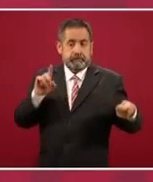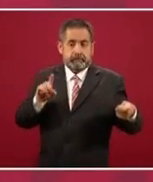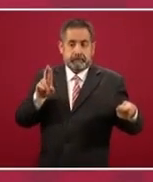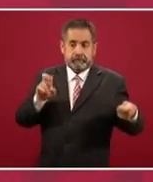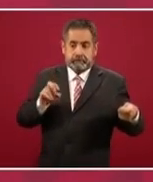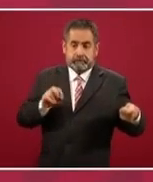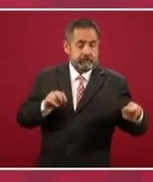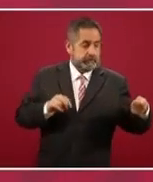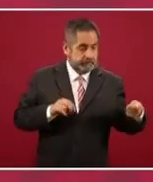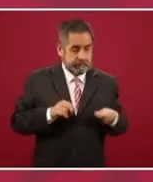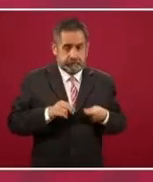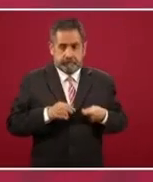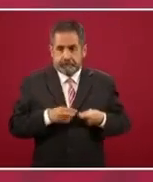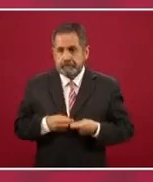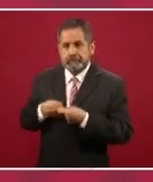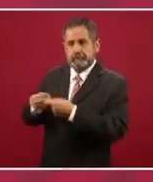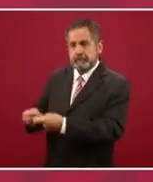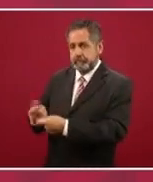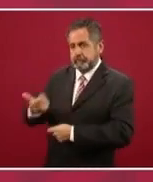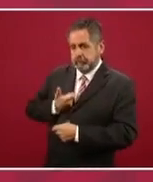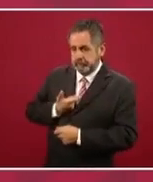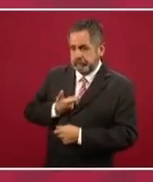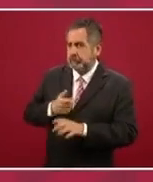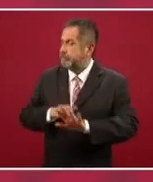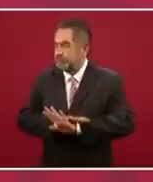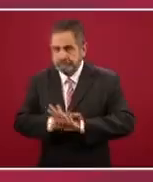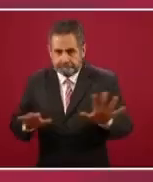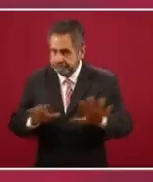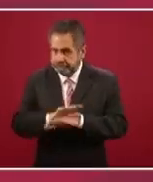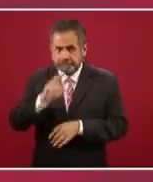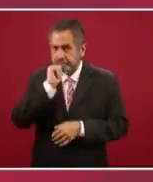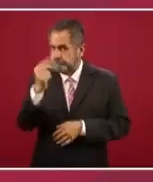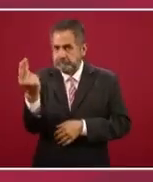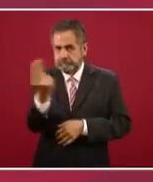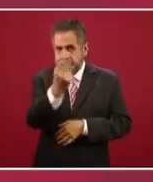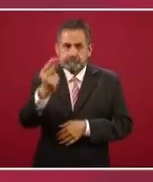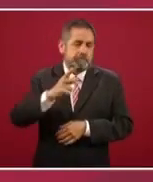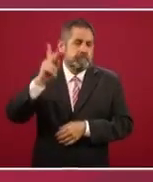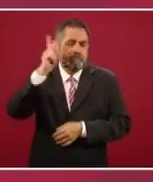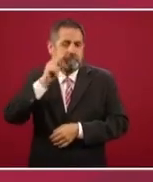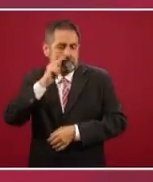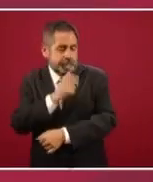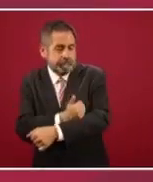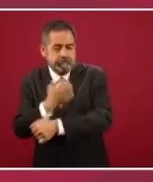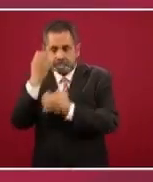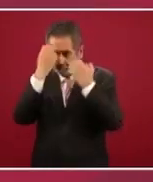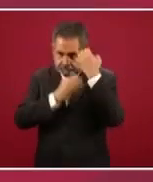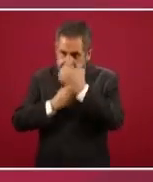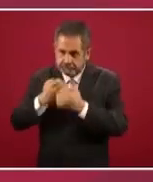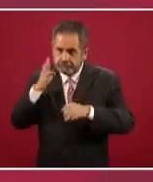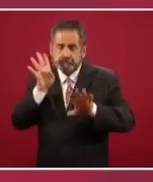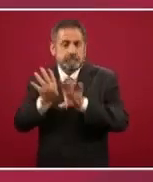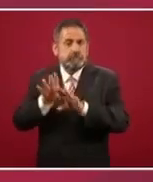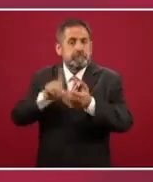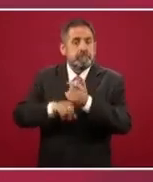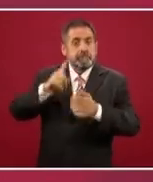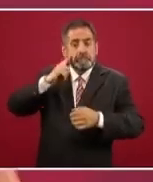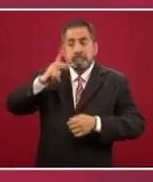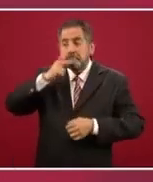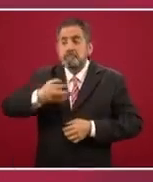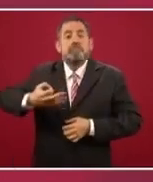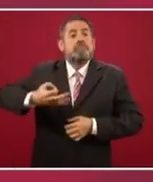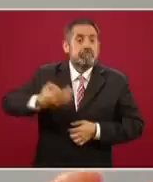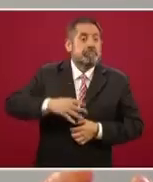Entonces, no se necesitan pruebas de coronavirus para atender a los pacientes, no es una prueba de uso clínico, de